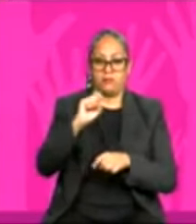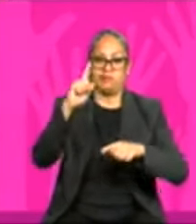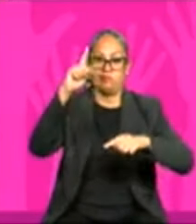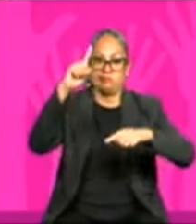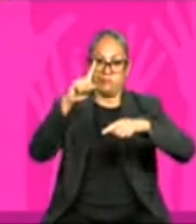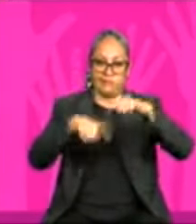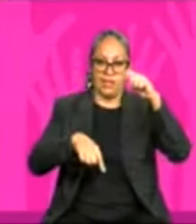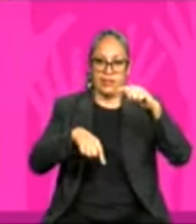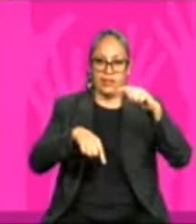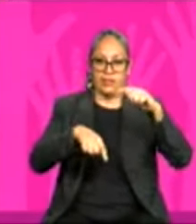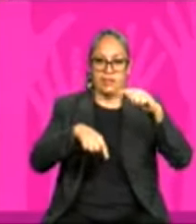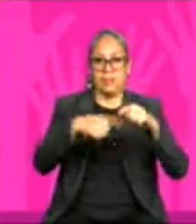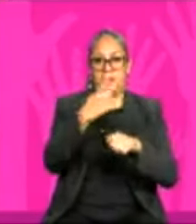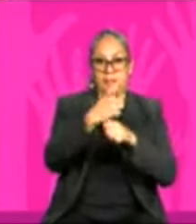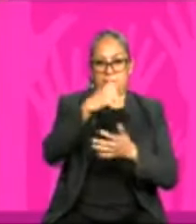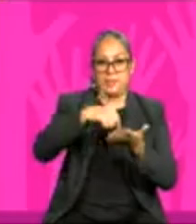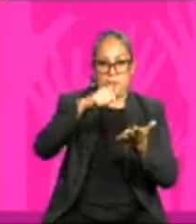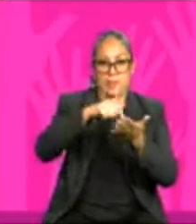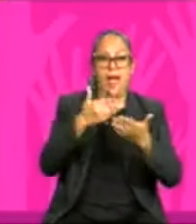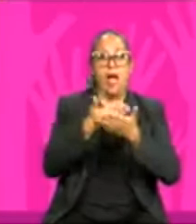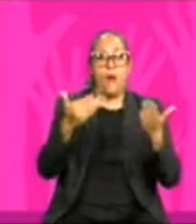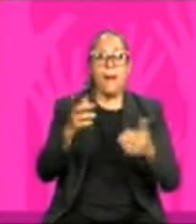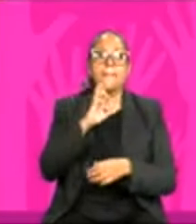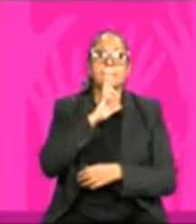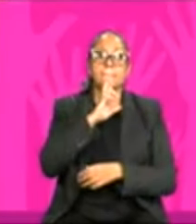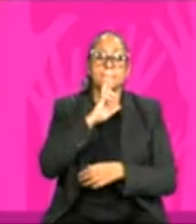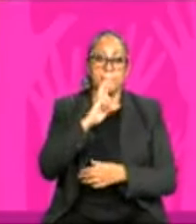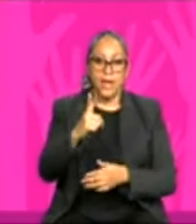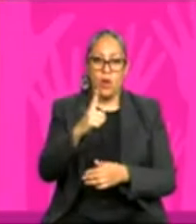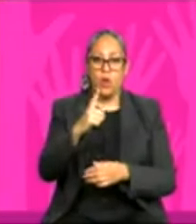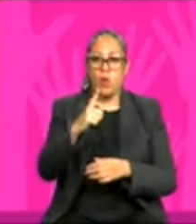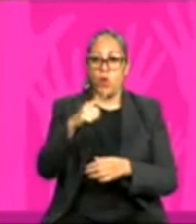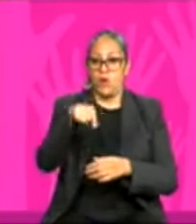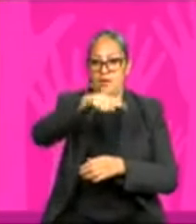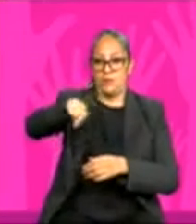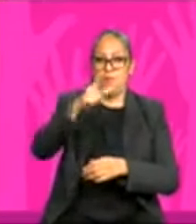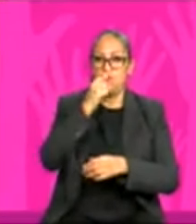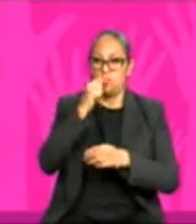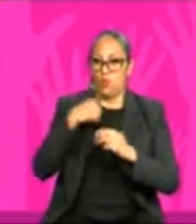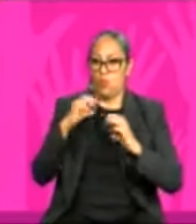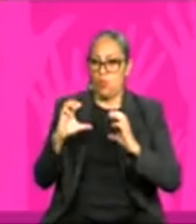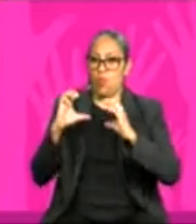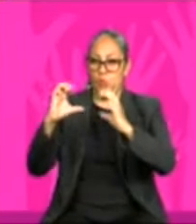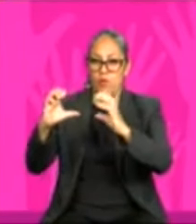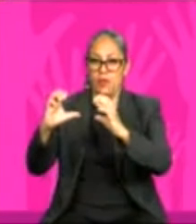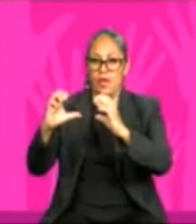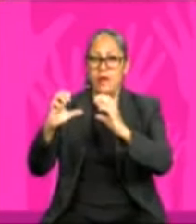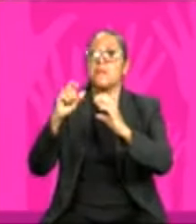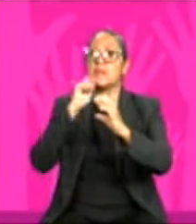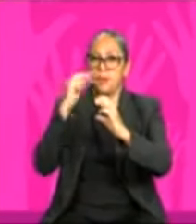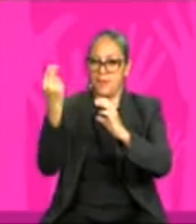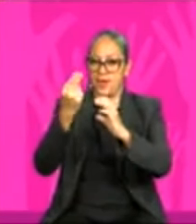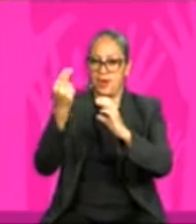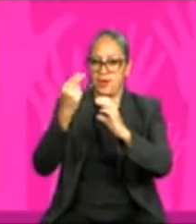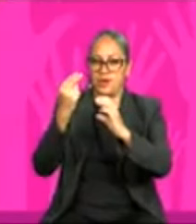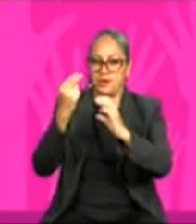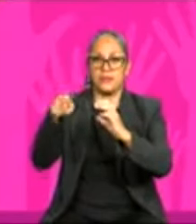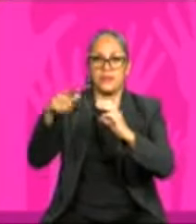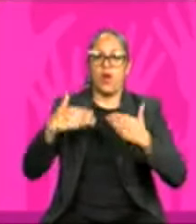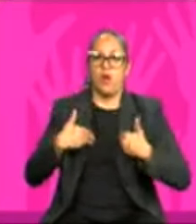del país y tendrá las mejores condiciones. Quienes nos cuidan, tendremos que regresarle la confianza a las